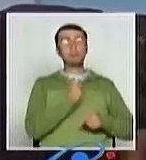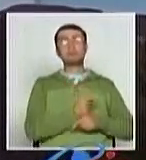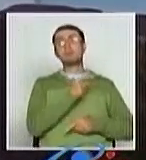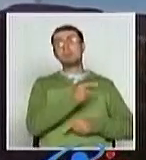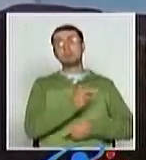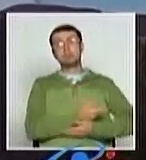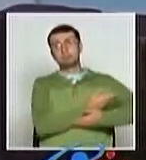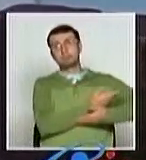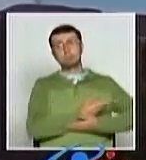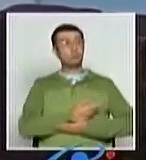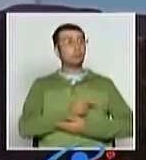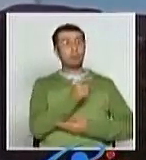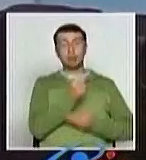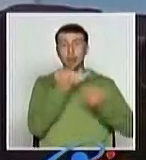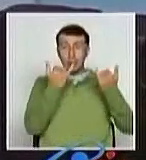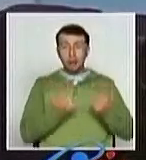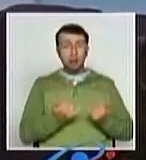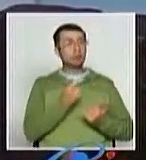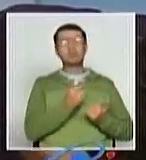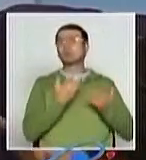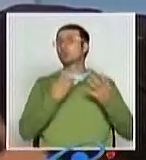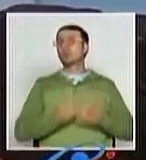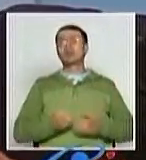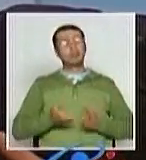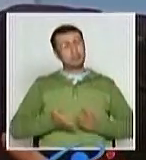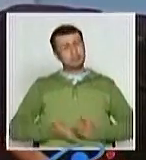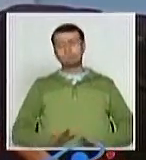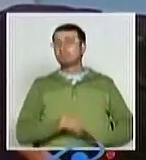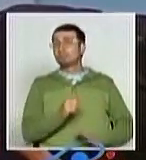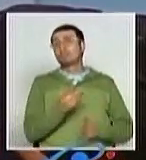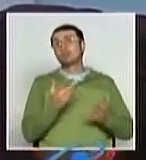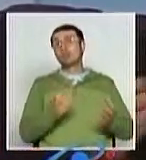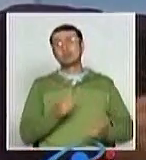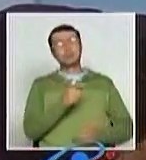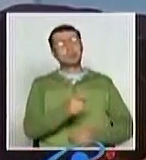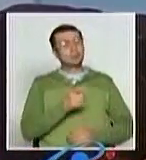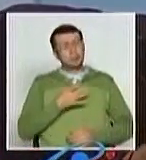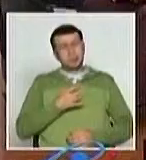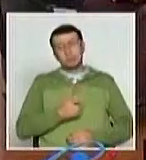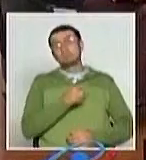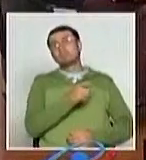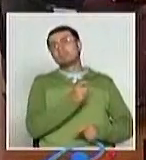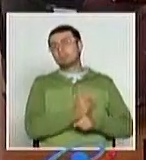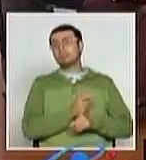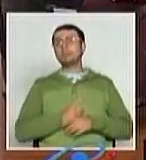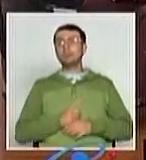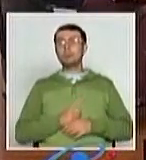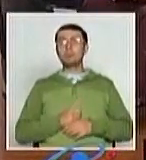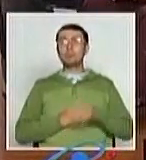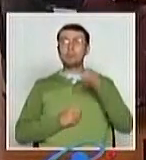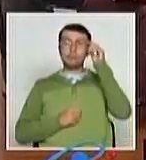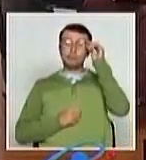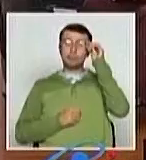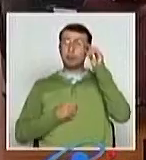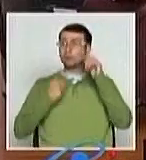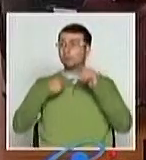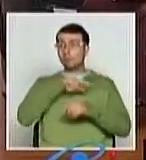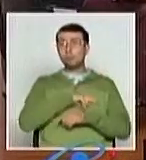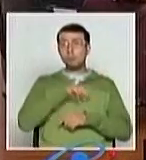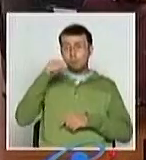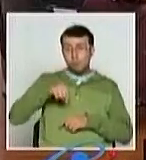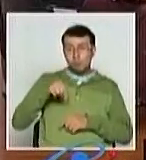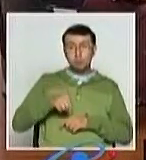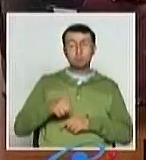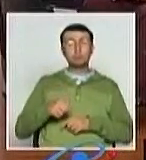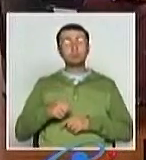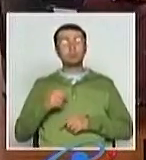ella no quiere tener hijos por ese dolor tan grande nuevamente dror rojas acá nosotros en el parque médico fundación clínica de la felicidad